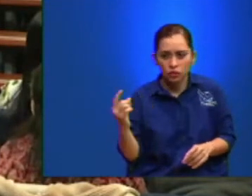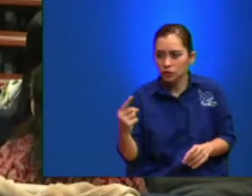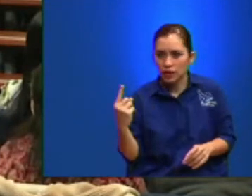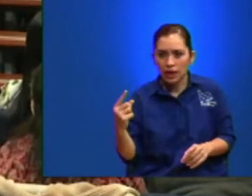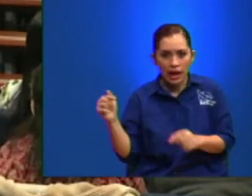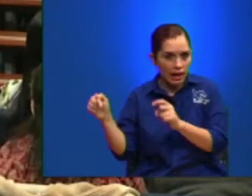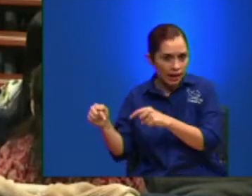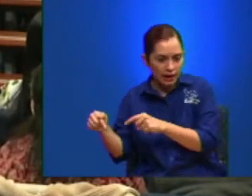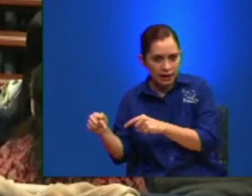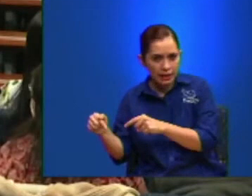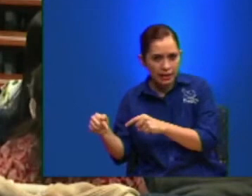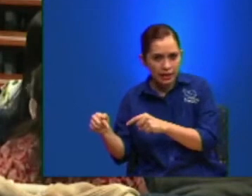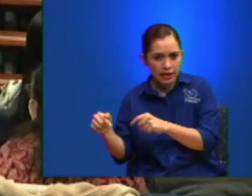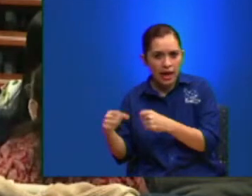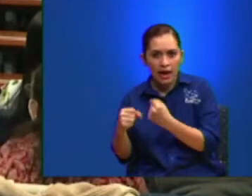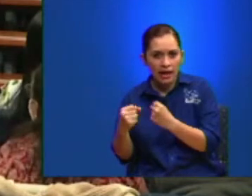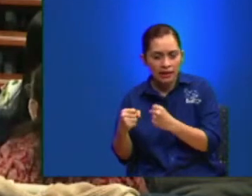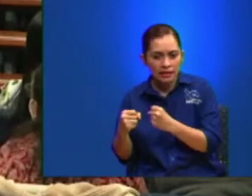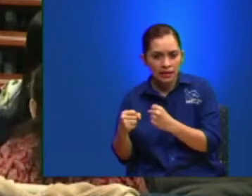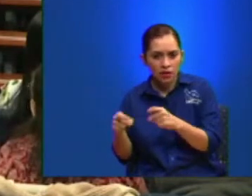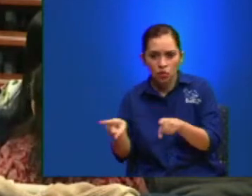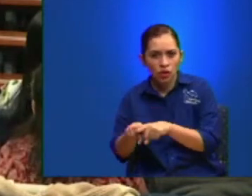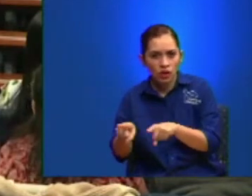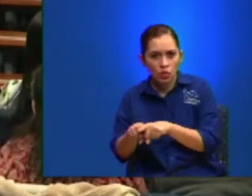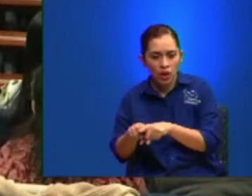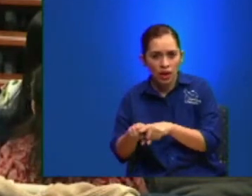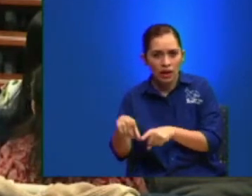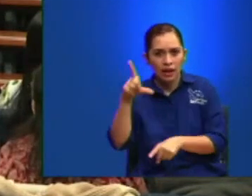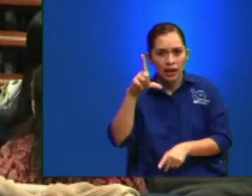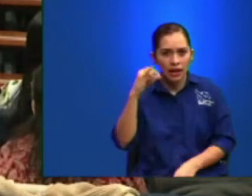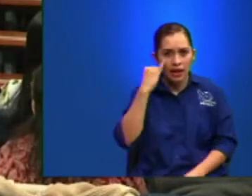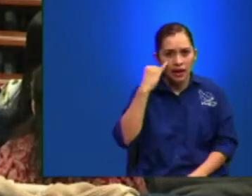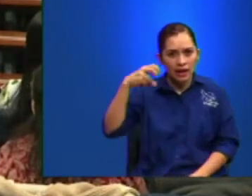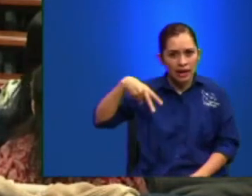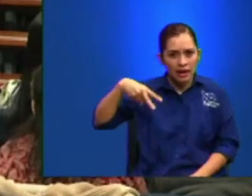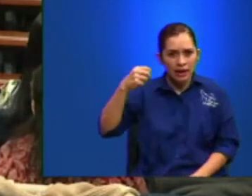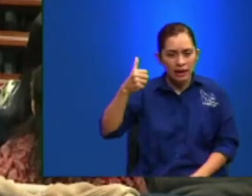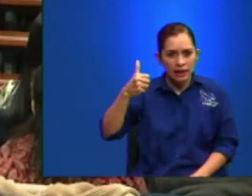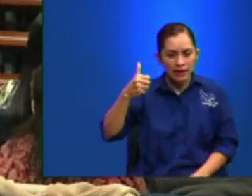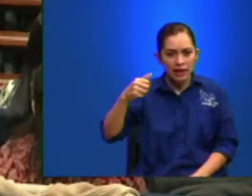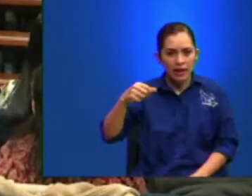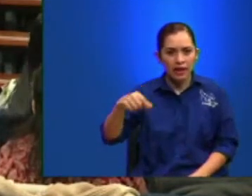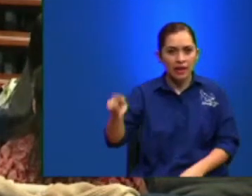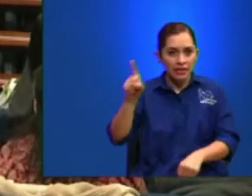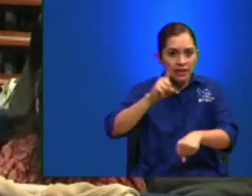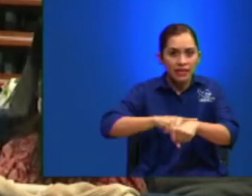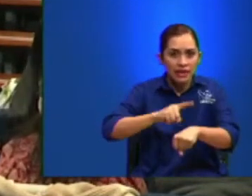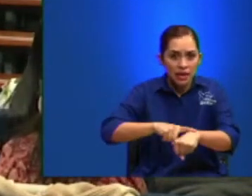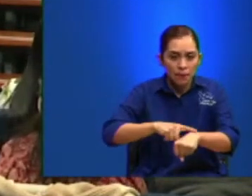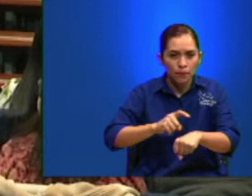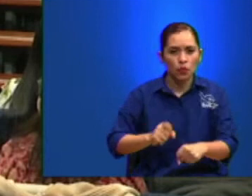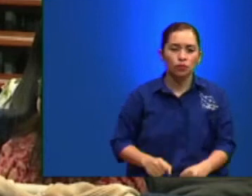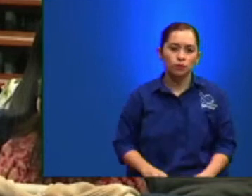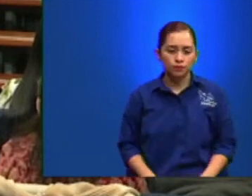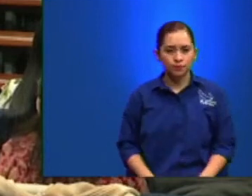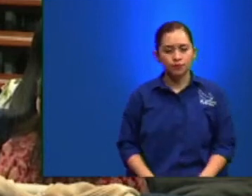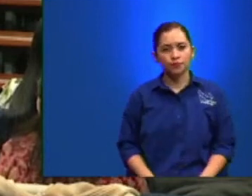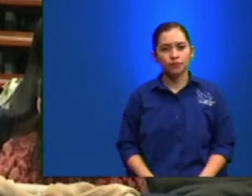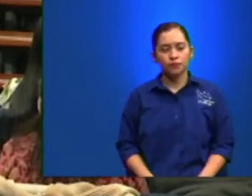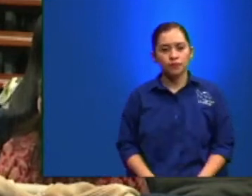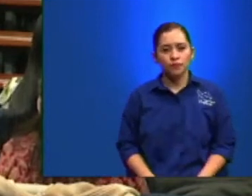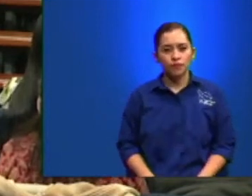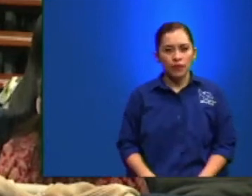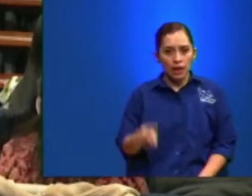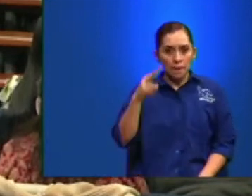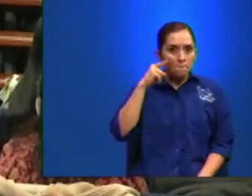entonces ahí nos percatamos de otros hermanos de texas también hizo esa línea de tiempo y